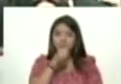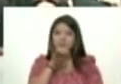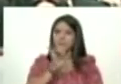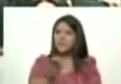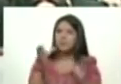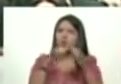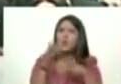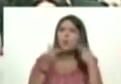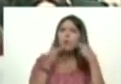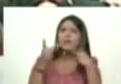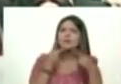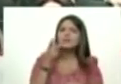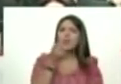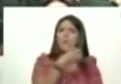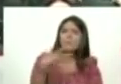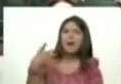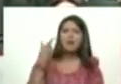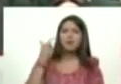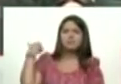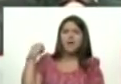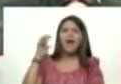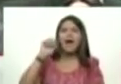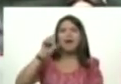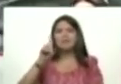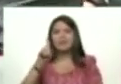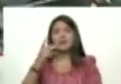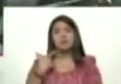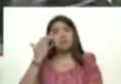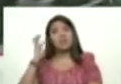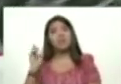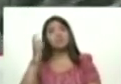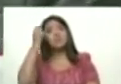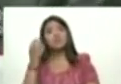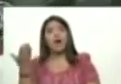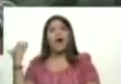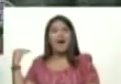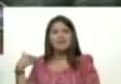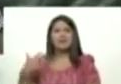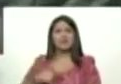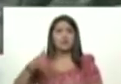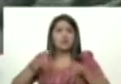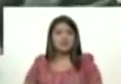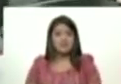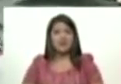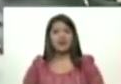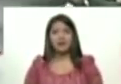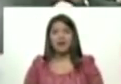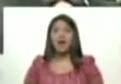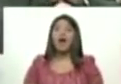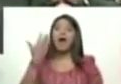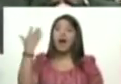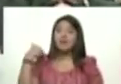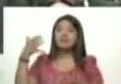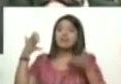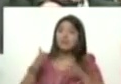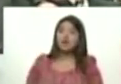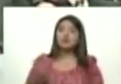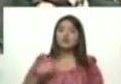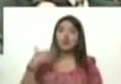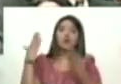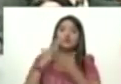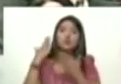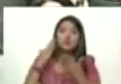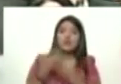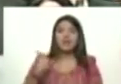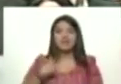Democrática, que si no me equivoco debe ser diputado desde antes de que yo naciera, fue diputado mientras yo estudié en la